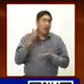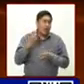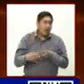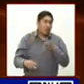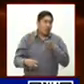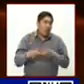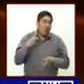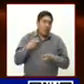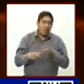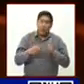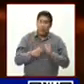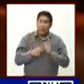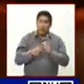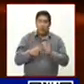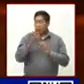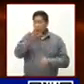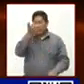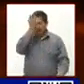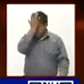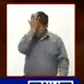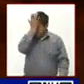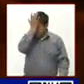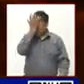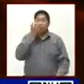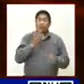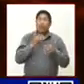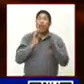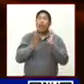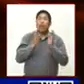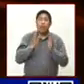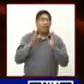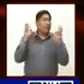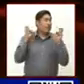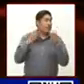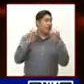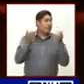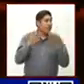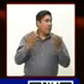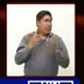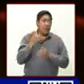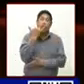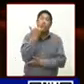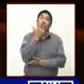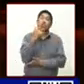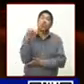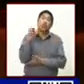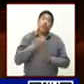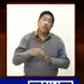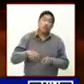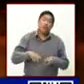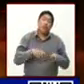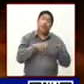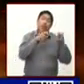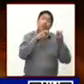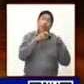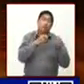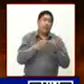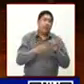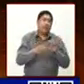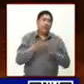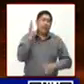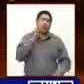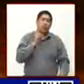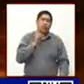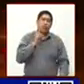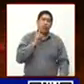puntualmente Y eso lo pongo como una anotación en los yungas en la carretera celos yungas saliendo ya de